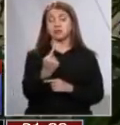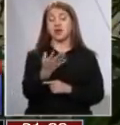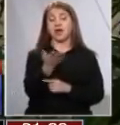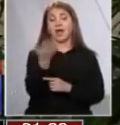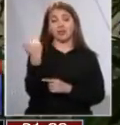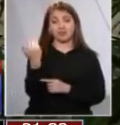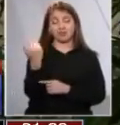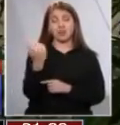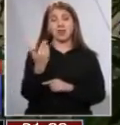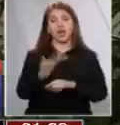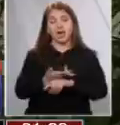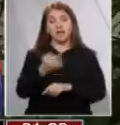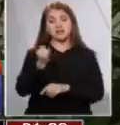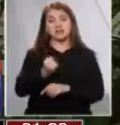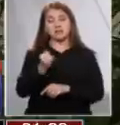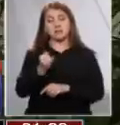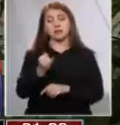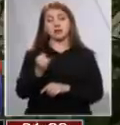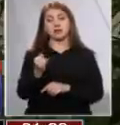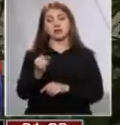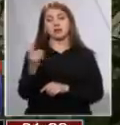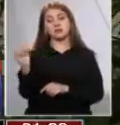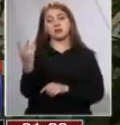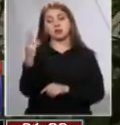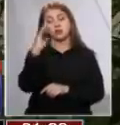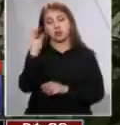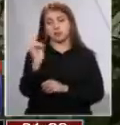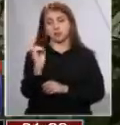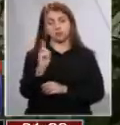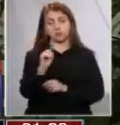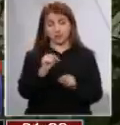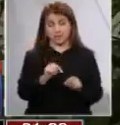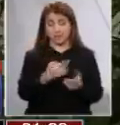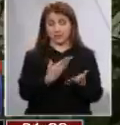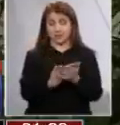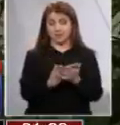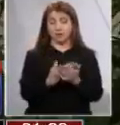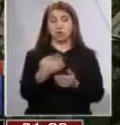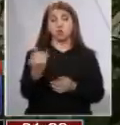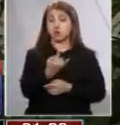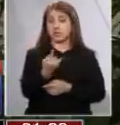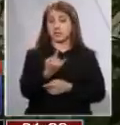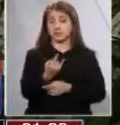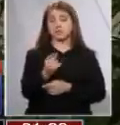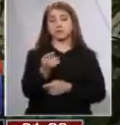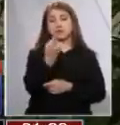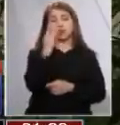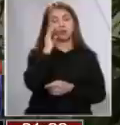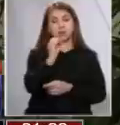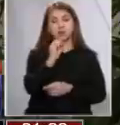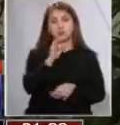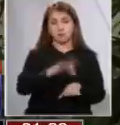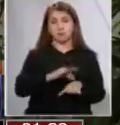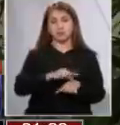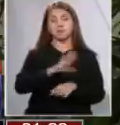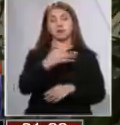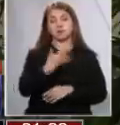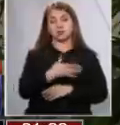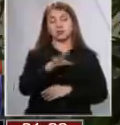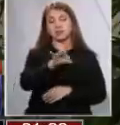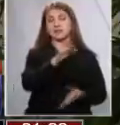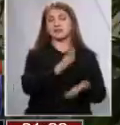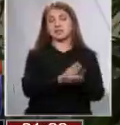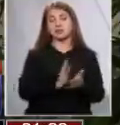antes existía siempre la posibilidad de que hubiera una segunda opinión, pero en este caso, dada la urgencia, la primera opinión médica va a determinar